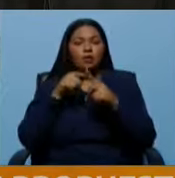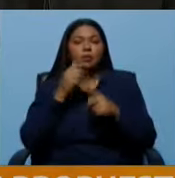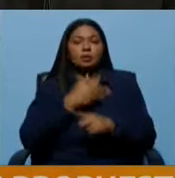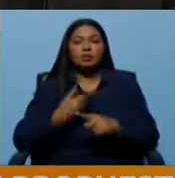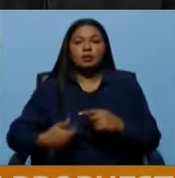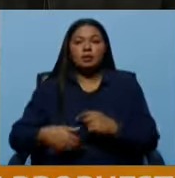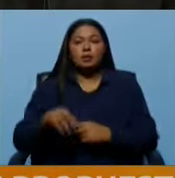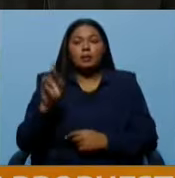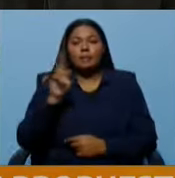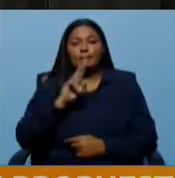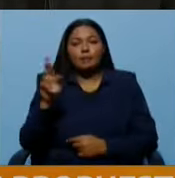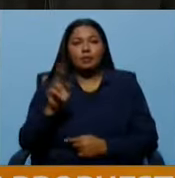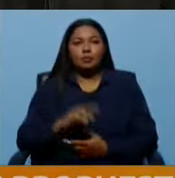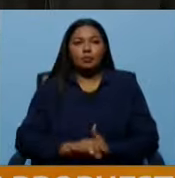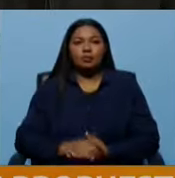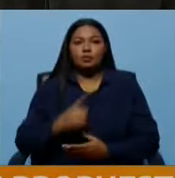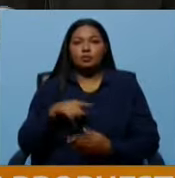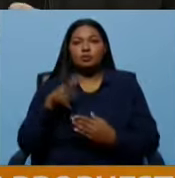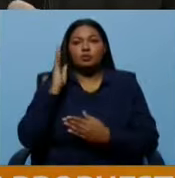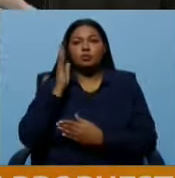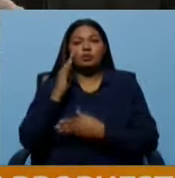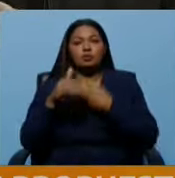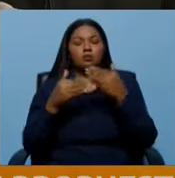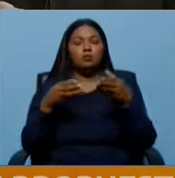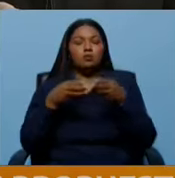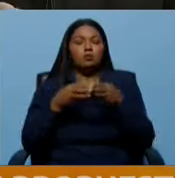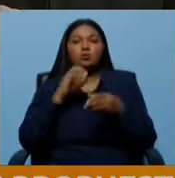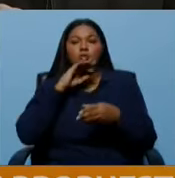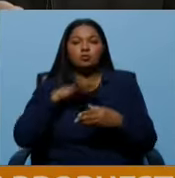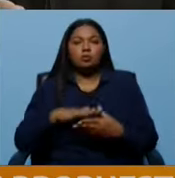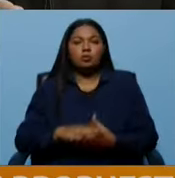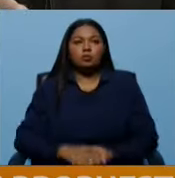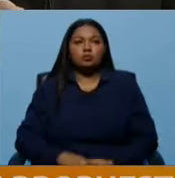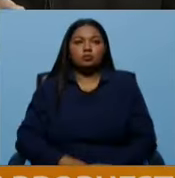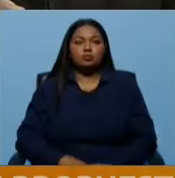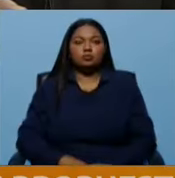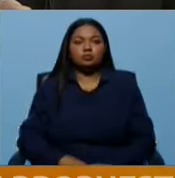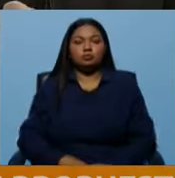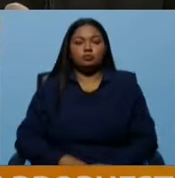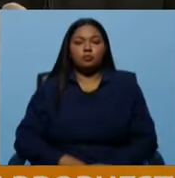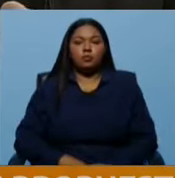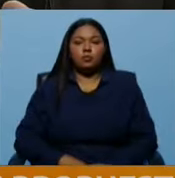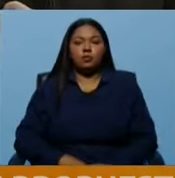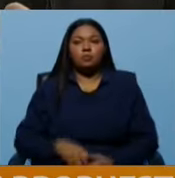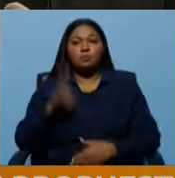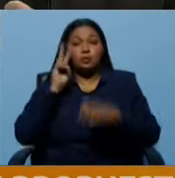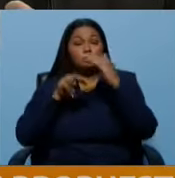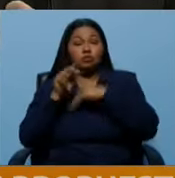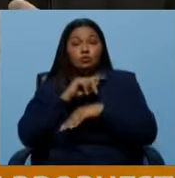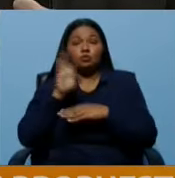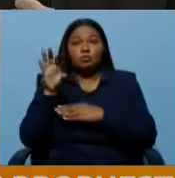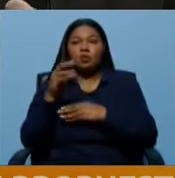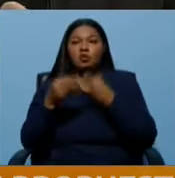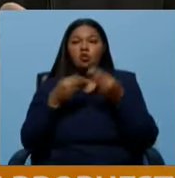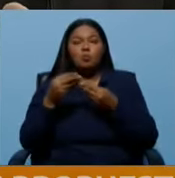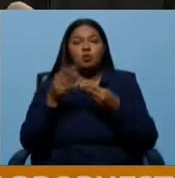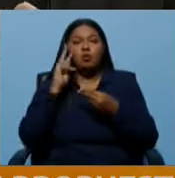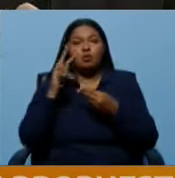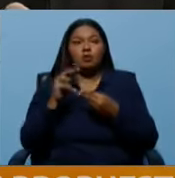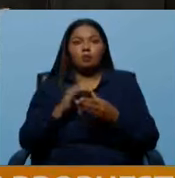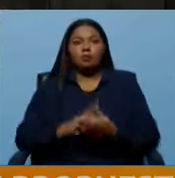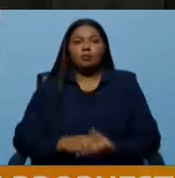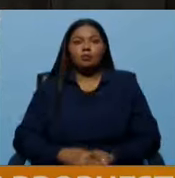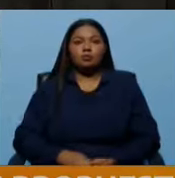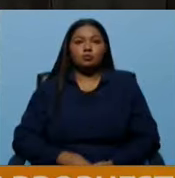República en este Congreso de Bloque Histórico. El primero tiene que ver con la visión de país a 30 años, cómo nos soñamos, cómo nos vemos a 30